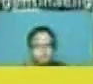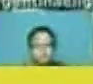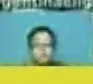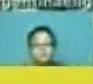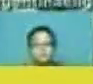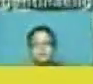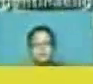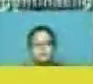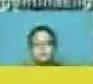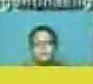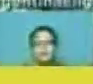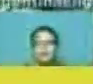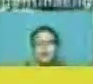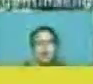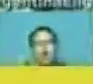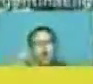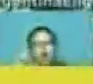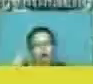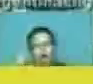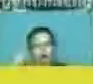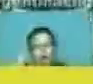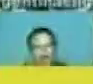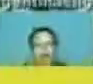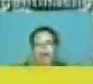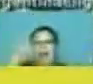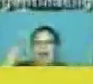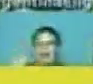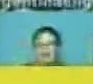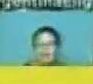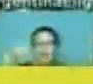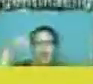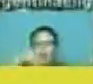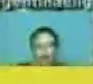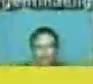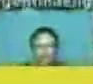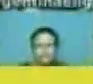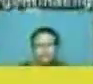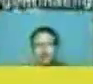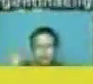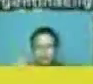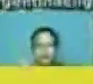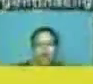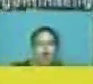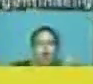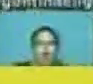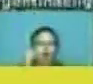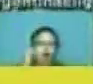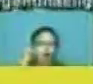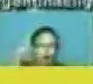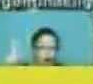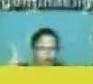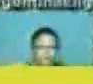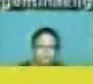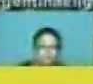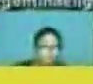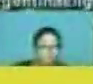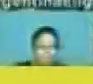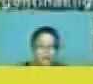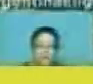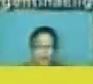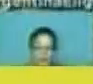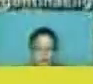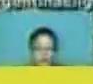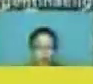La última elección ese día metí un gol de tiro libre. No sé si fue por última vez en mi vida, por ahí meto otro. Y después voy a comer con mis